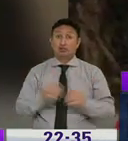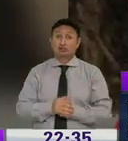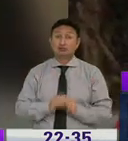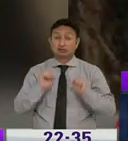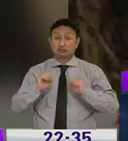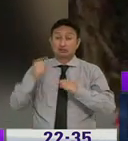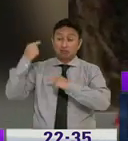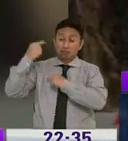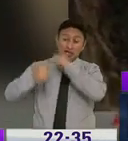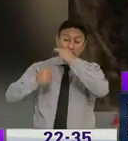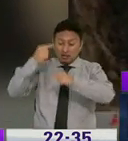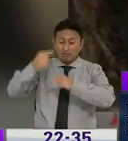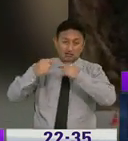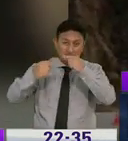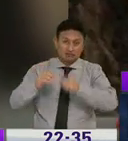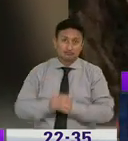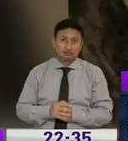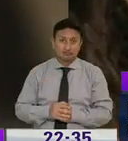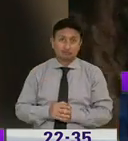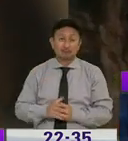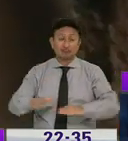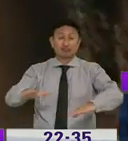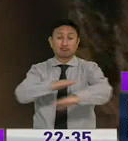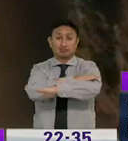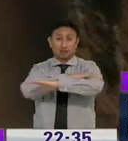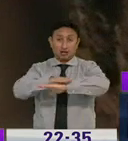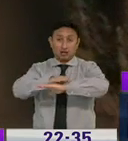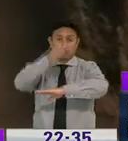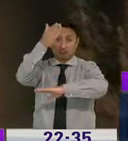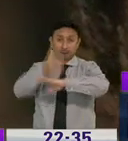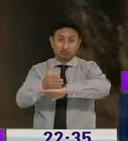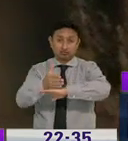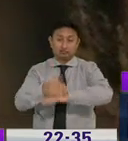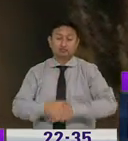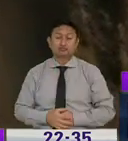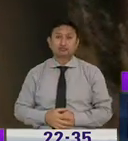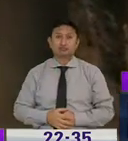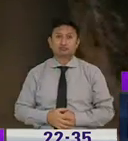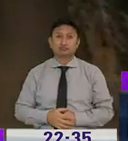se desprenden de la montaña, haciendo que la carretera se cierre por completo.